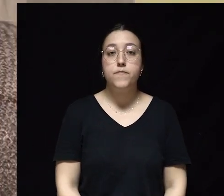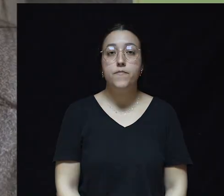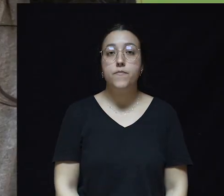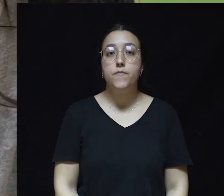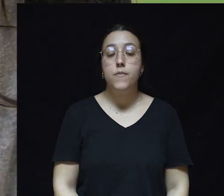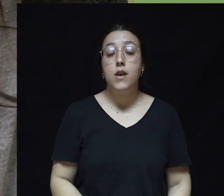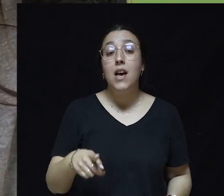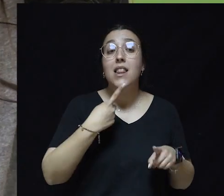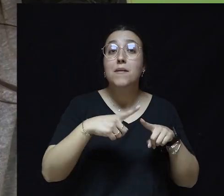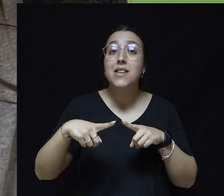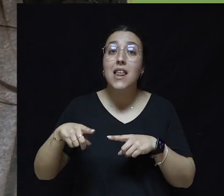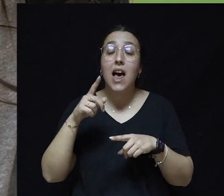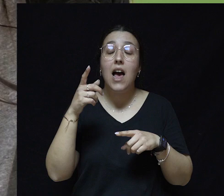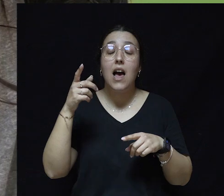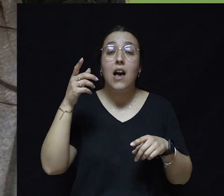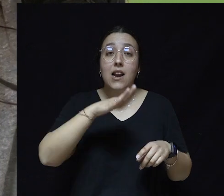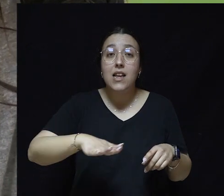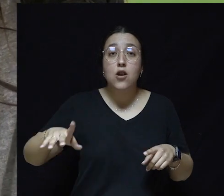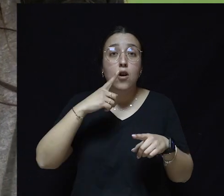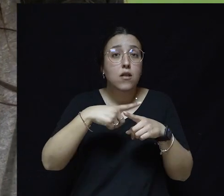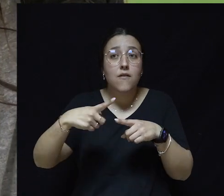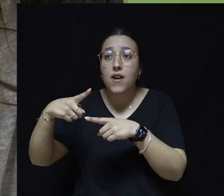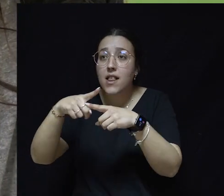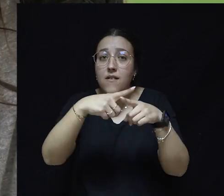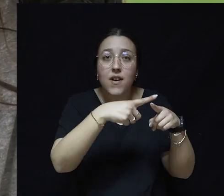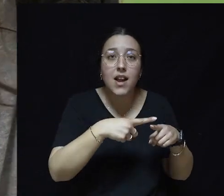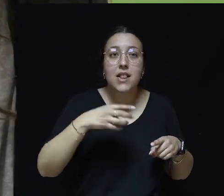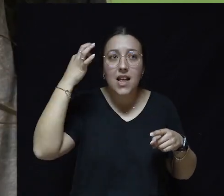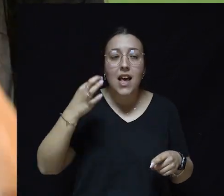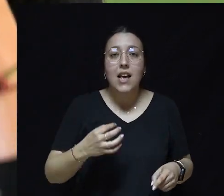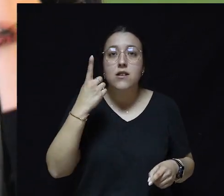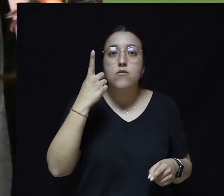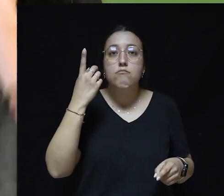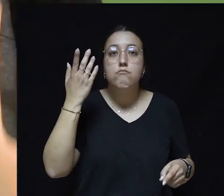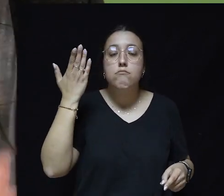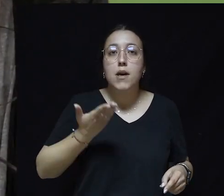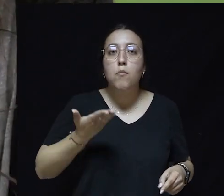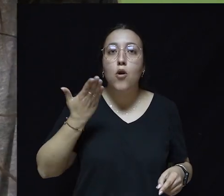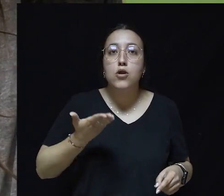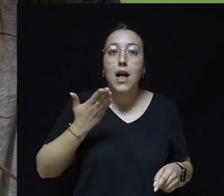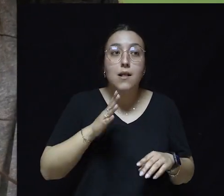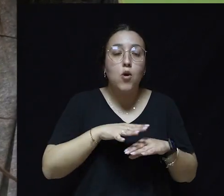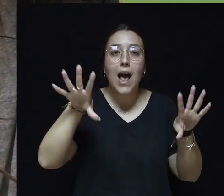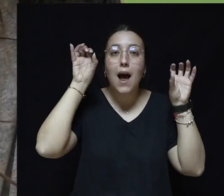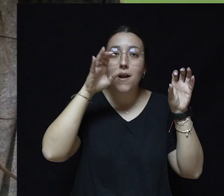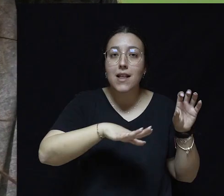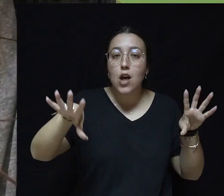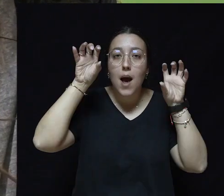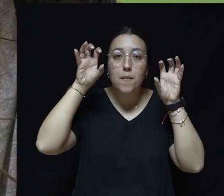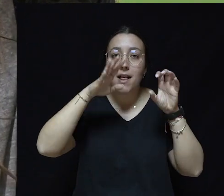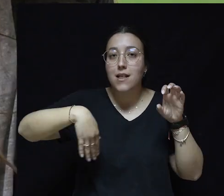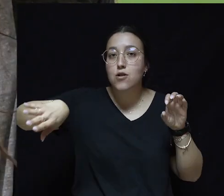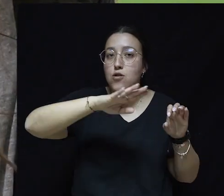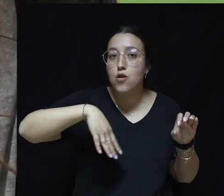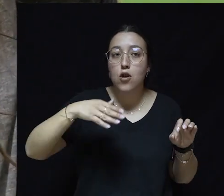trabajo. La diversidad del alumnado deberíamos vivirla como el mayor tesoro, ¿no? El mayor enriquecimiento que tenemos en nuestra sociedad,